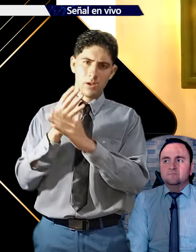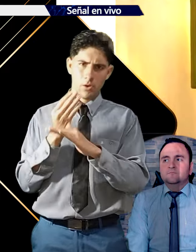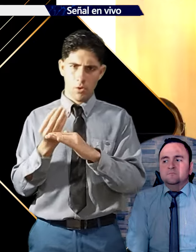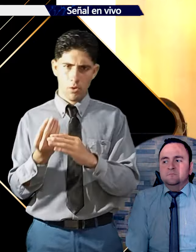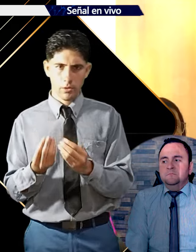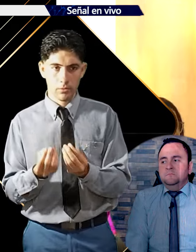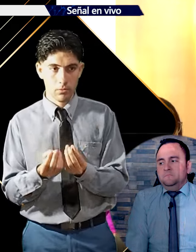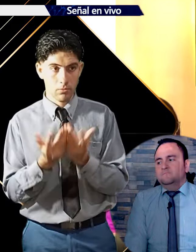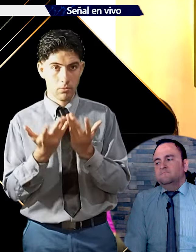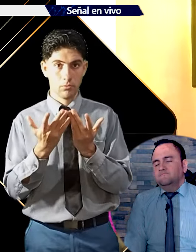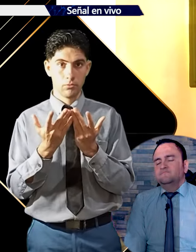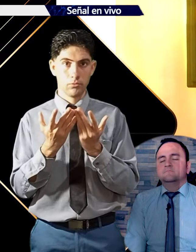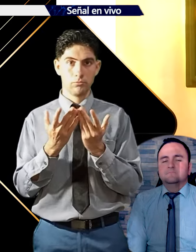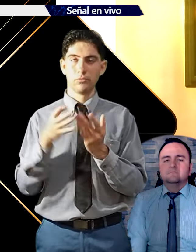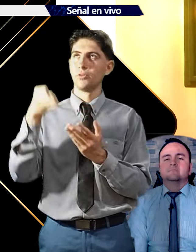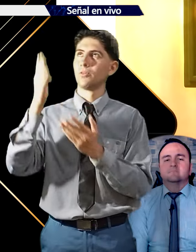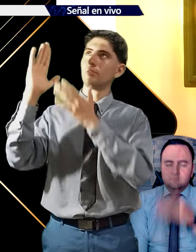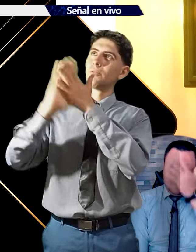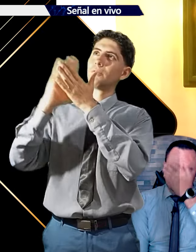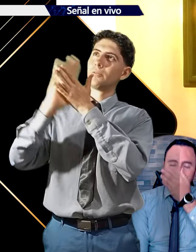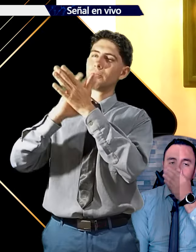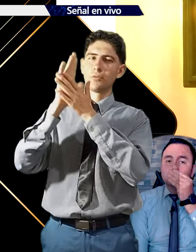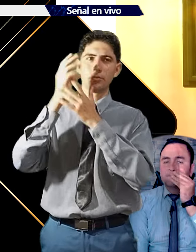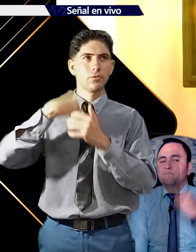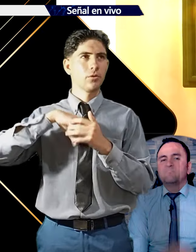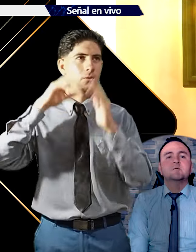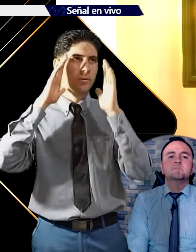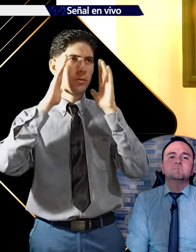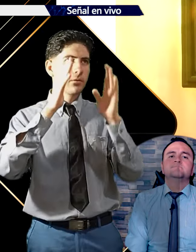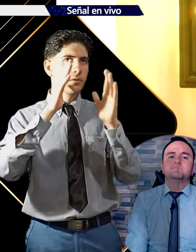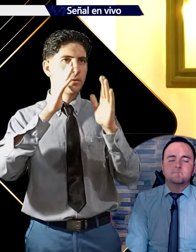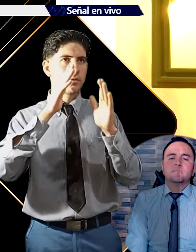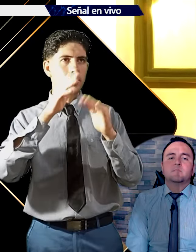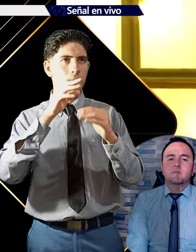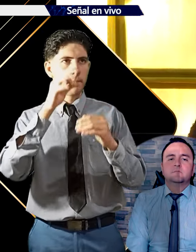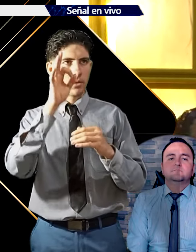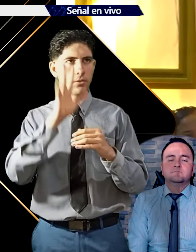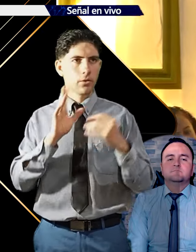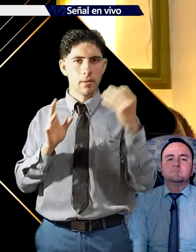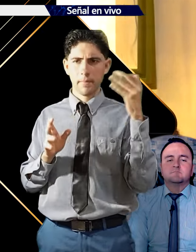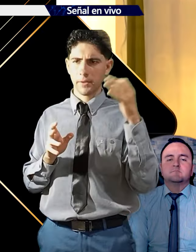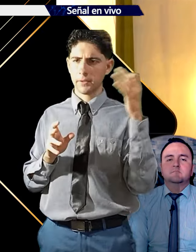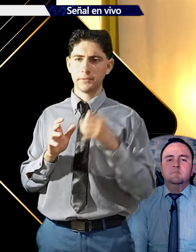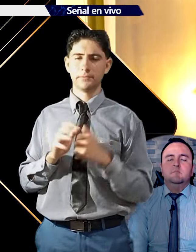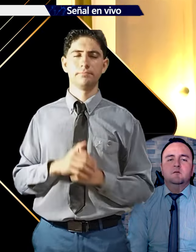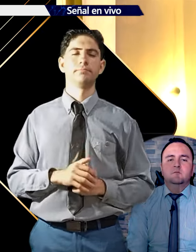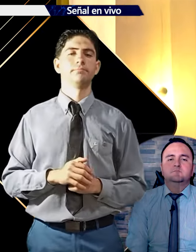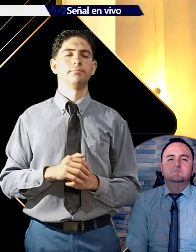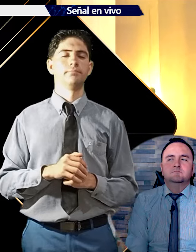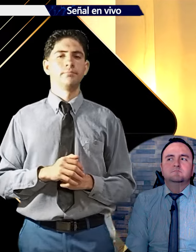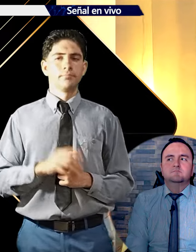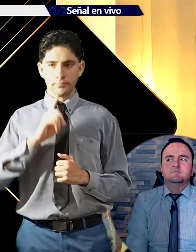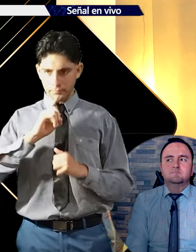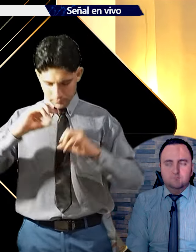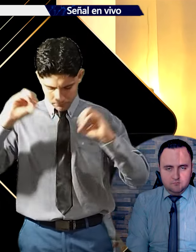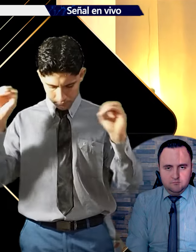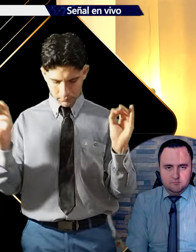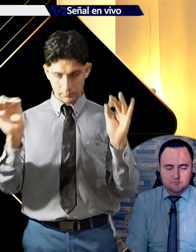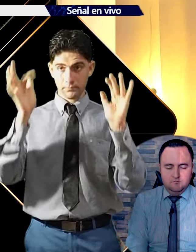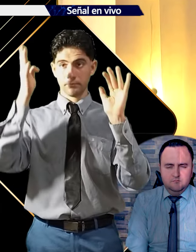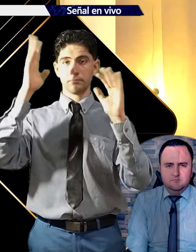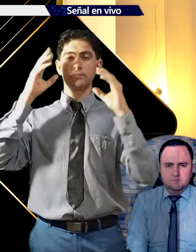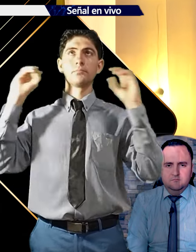que necesitábamos escuchar y vivíamos plenos de la presencia de Dios, listos para toda buena obra. Digamos gloria a